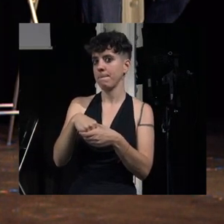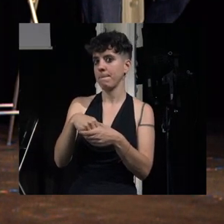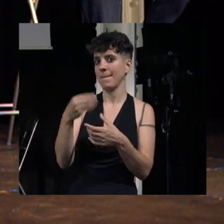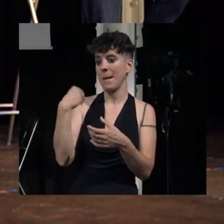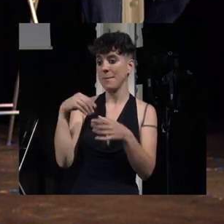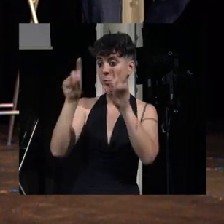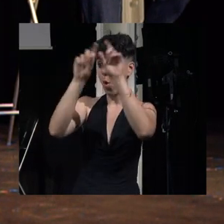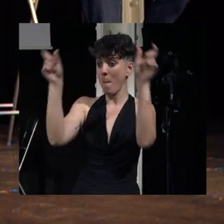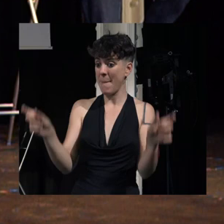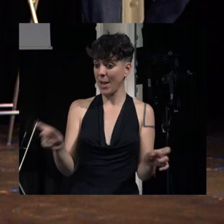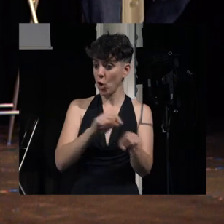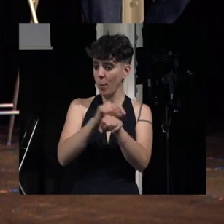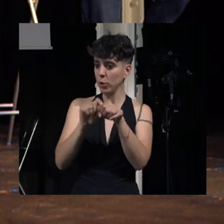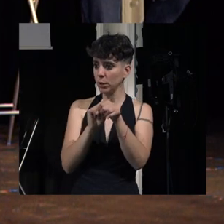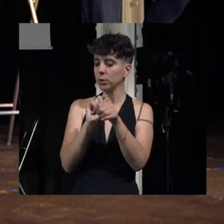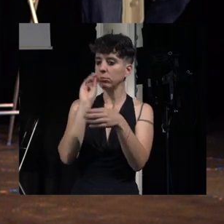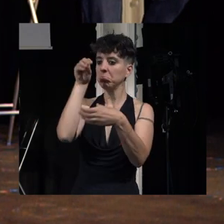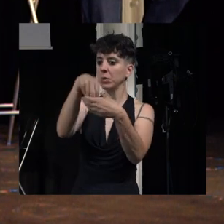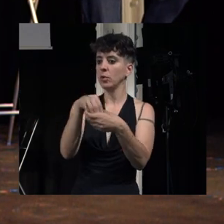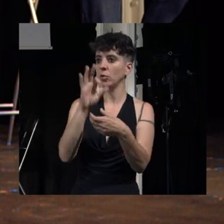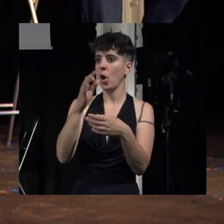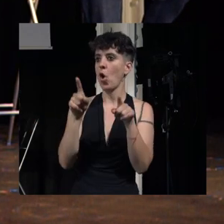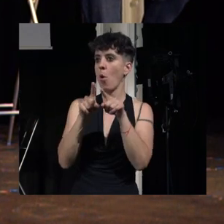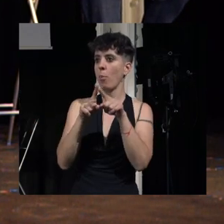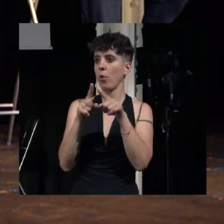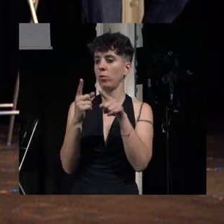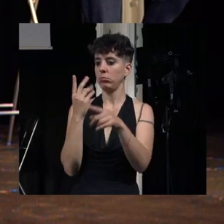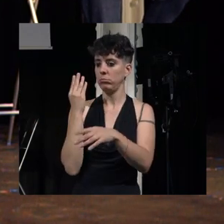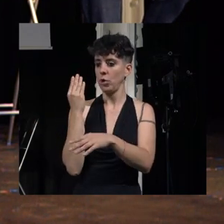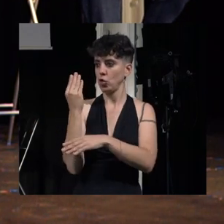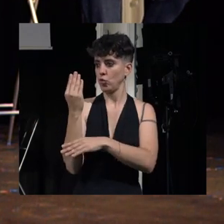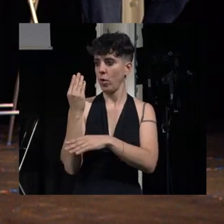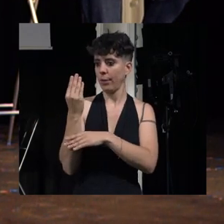de ese marco político como un sujeto de enunciación, como un sujeto